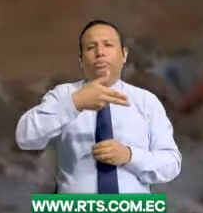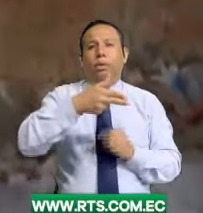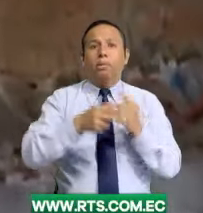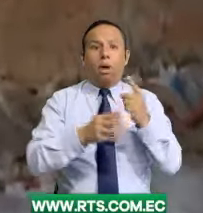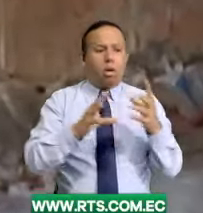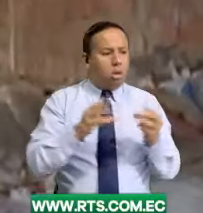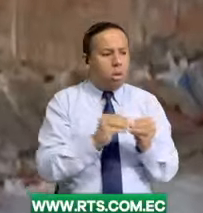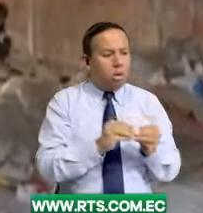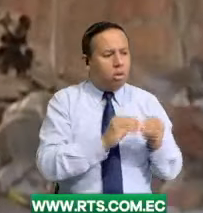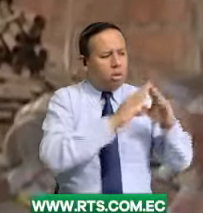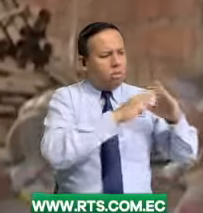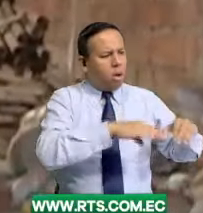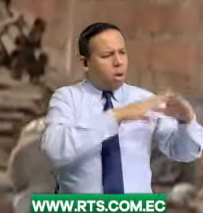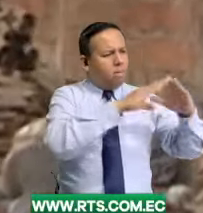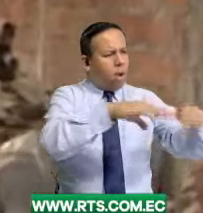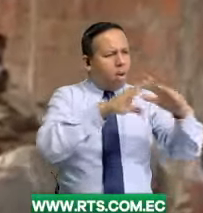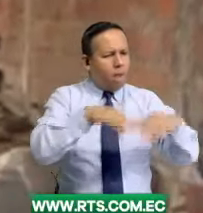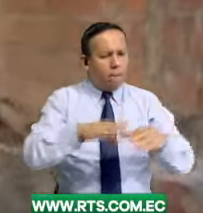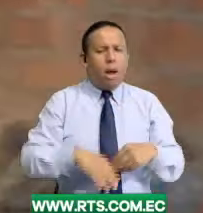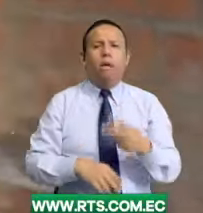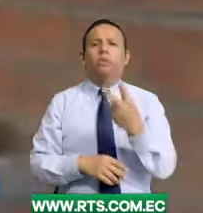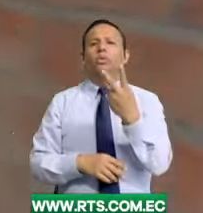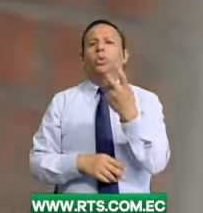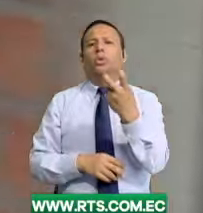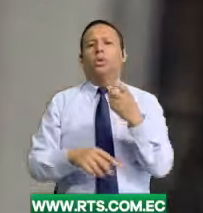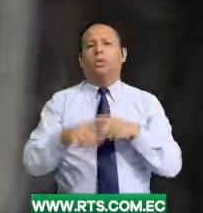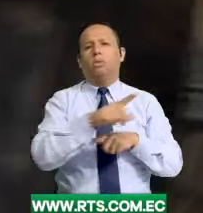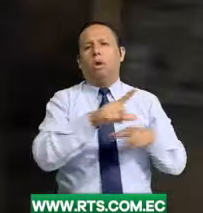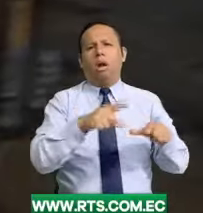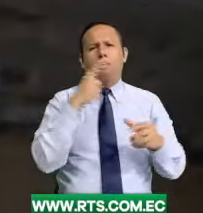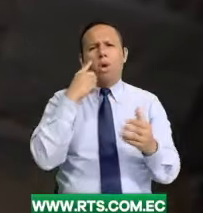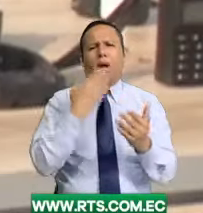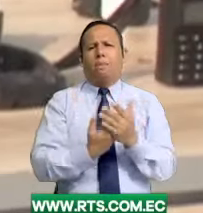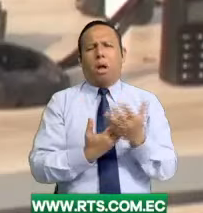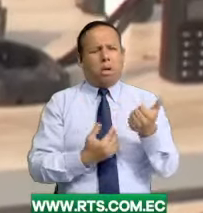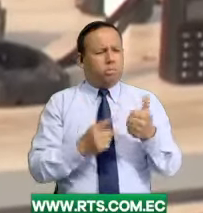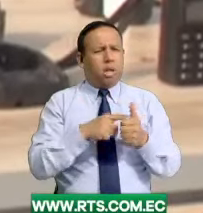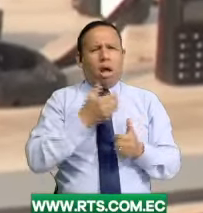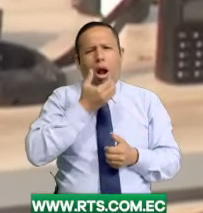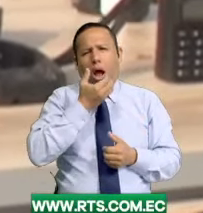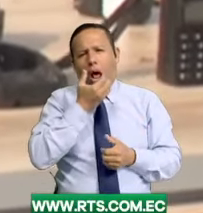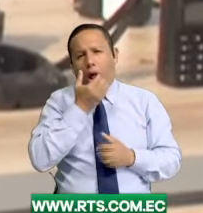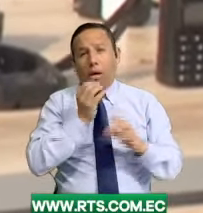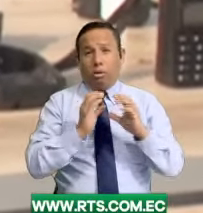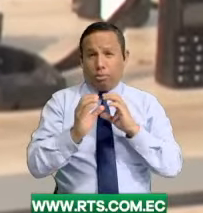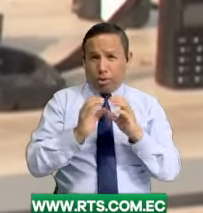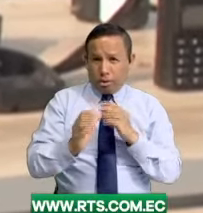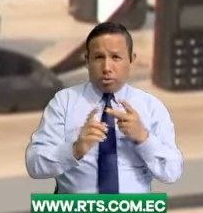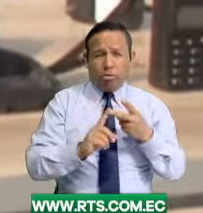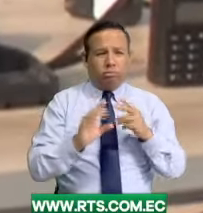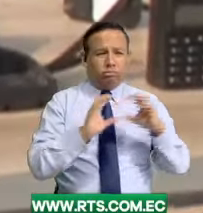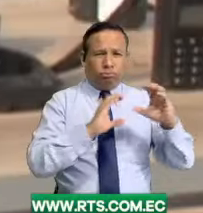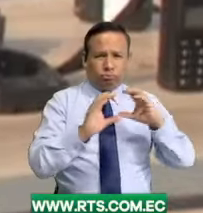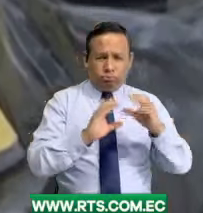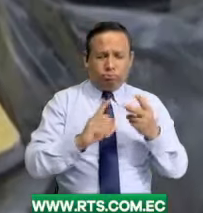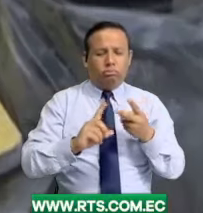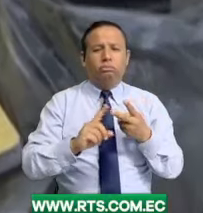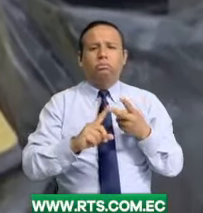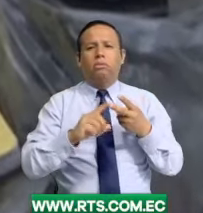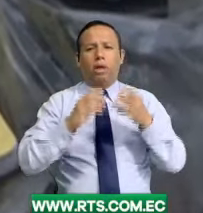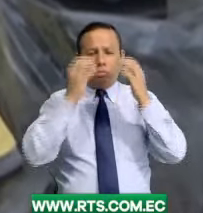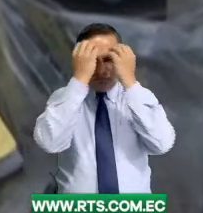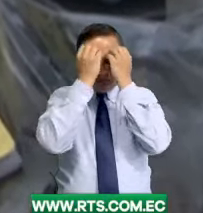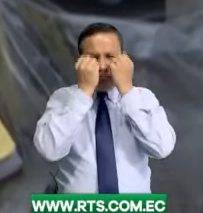12 allanamientos en distintos puntos con más evidencias, como radios para comunicación de las bandas, máscaras que